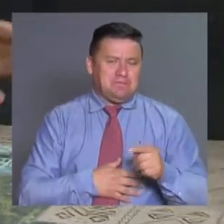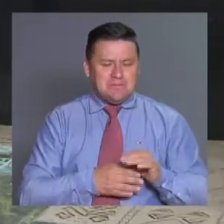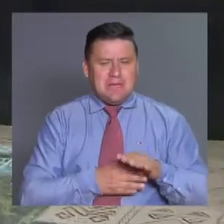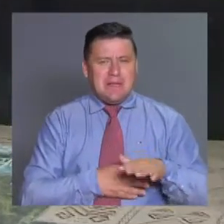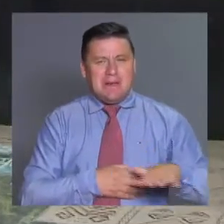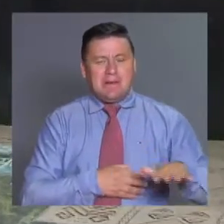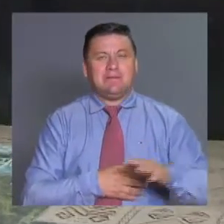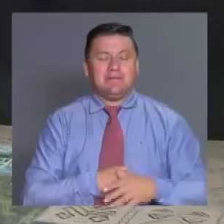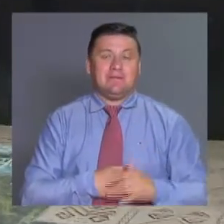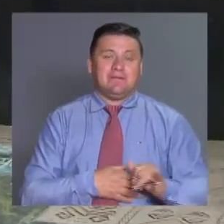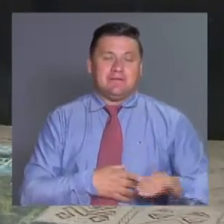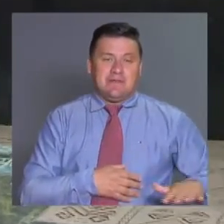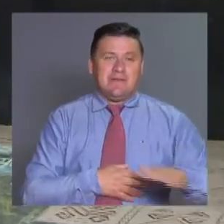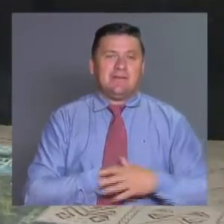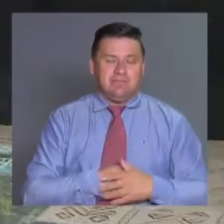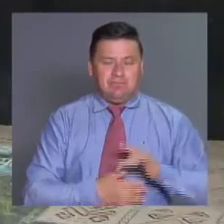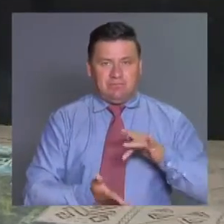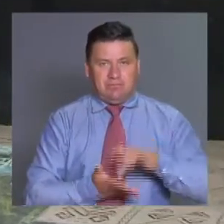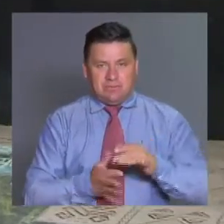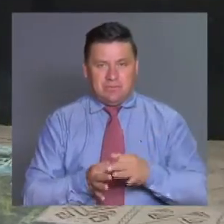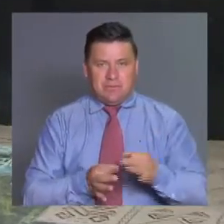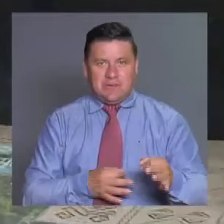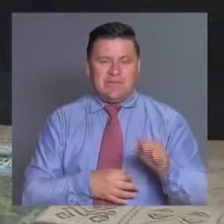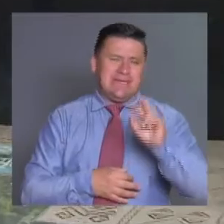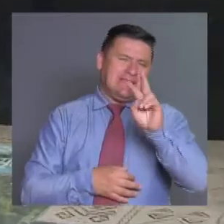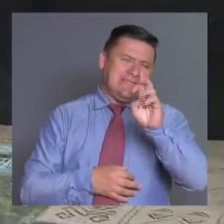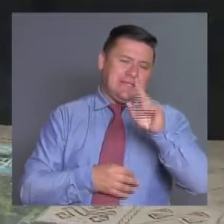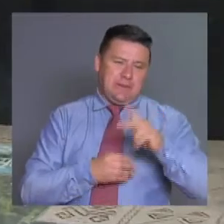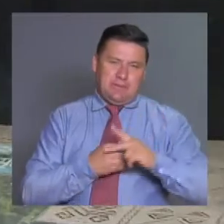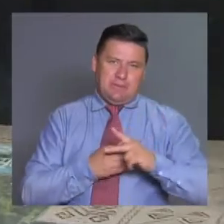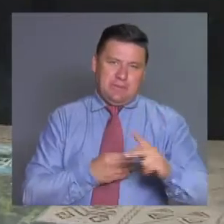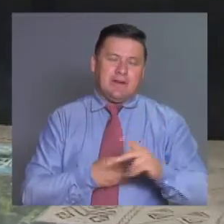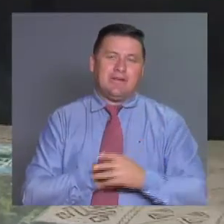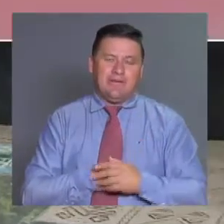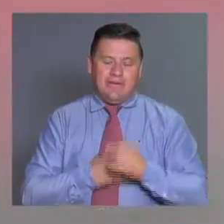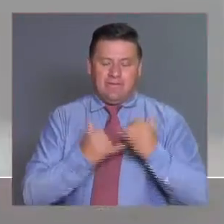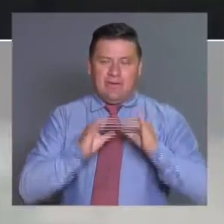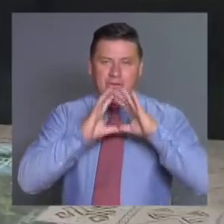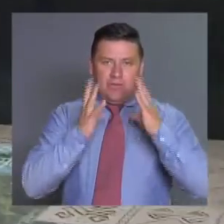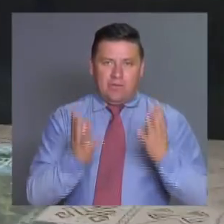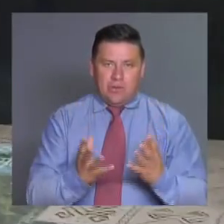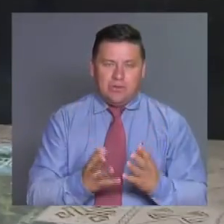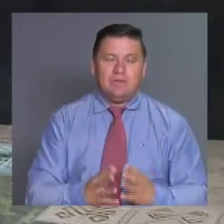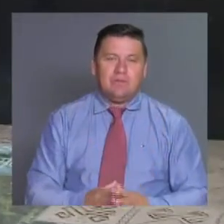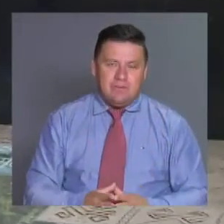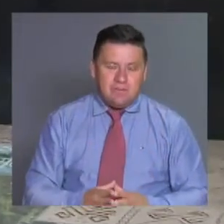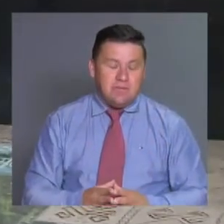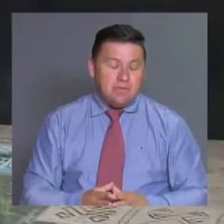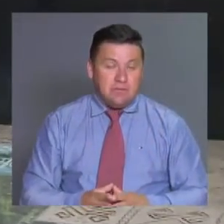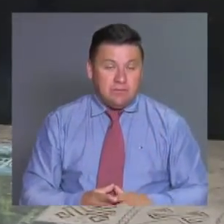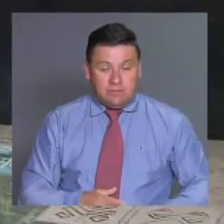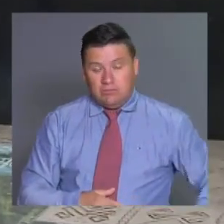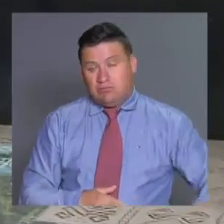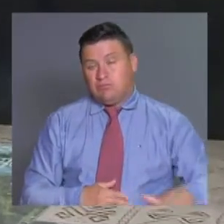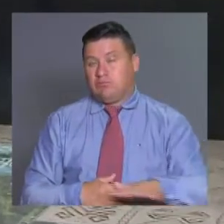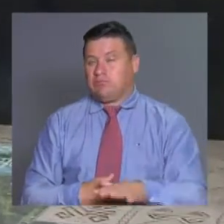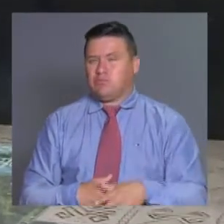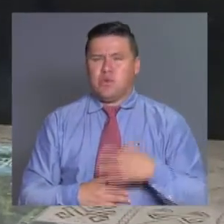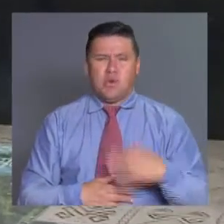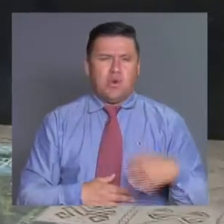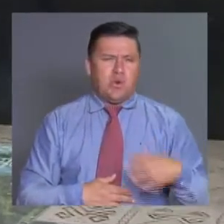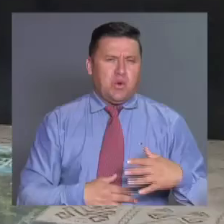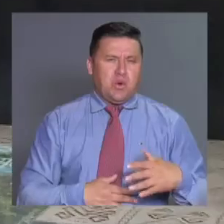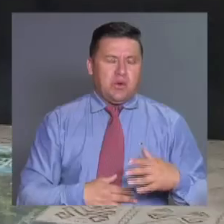cascadas pequeñas y finalmente llegamos a la cascada de 75 metros que se llama fin del mundo este sitio turístico se lo